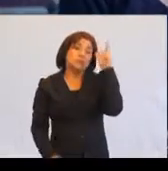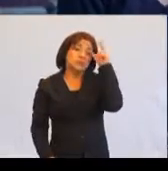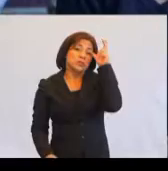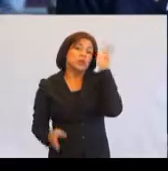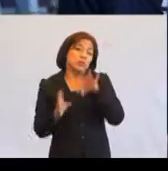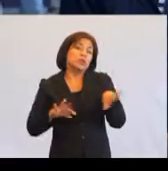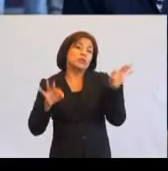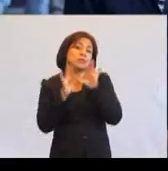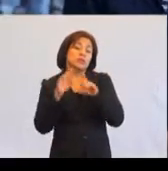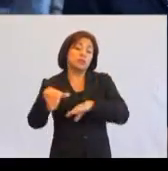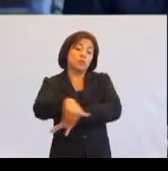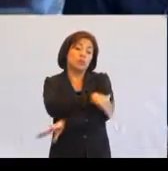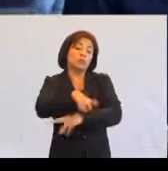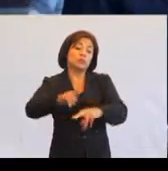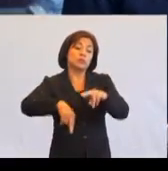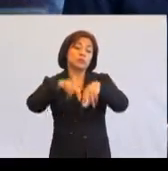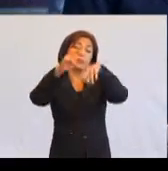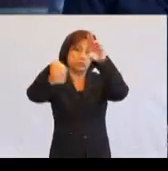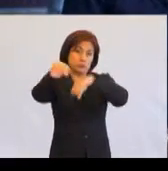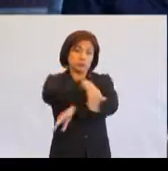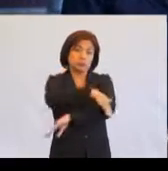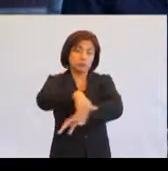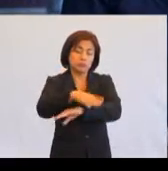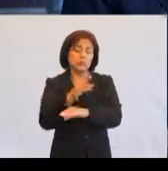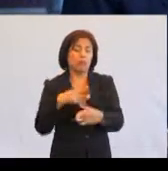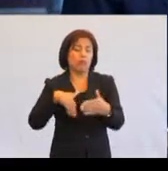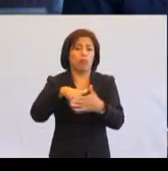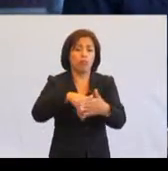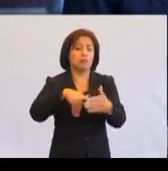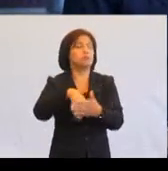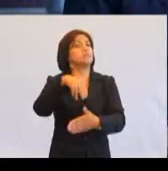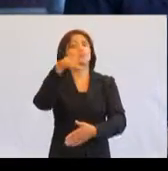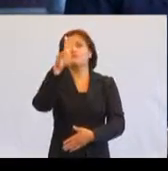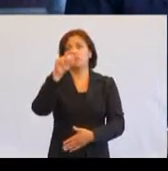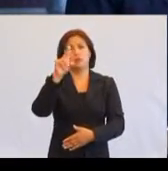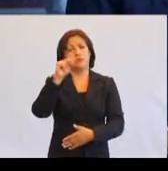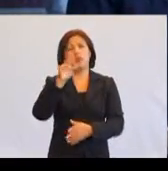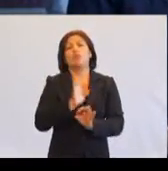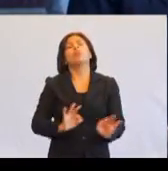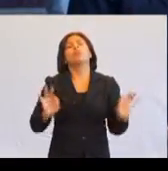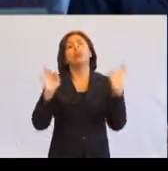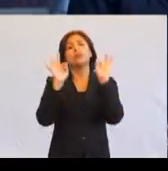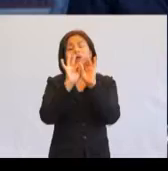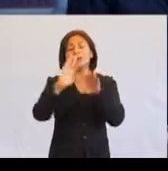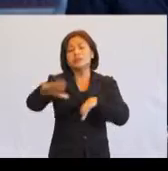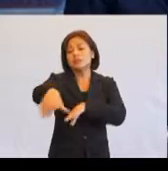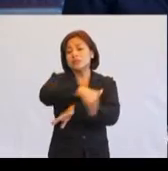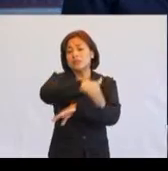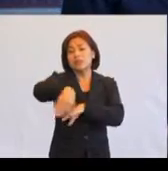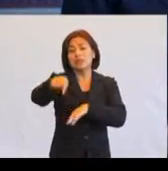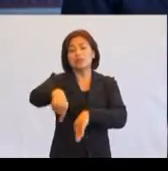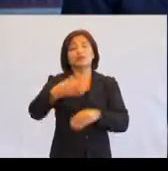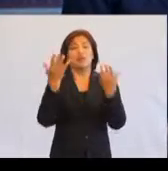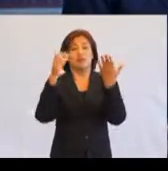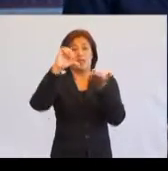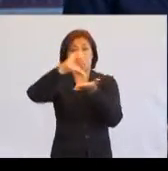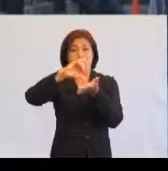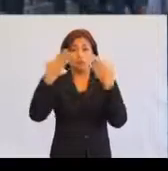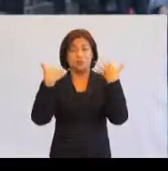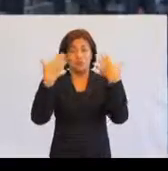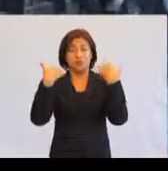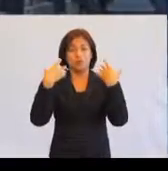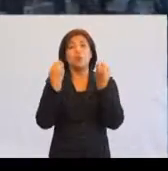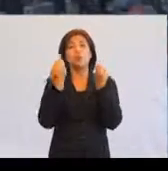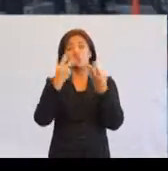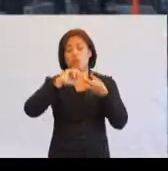avances serían no poner muchos obstáculos. Lo que vemos en lo que es el recorrer las calles de Guayaquil, hay